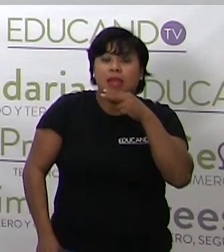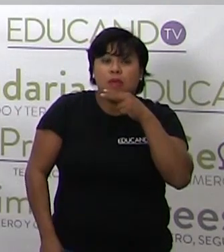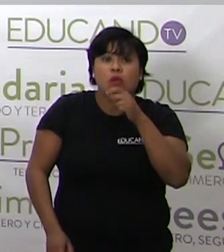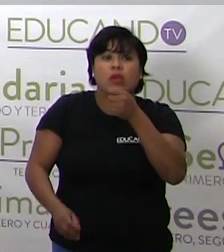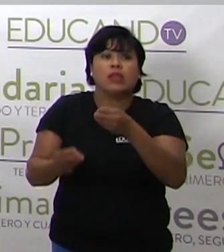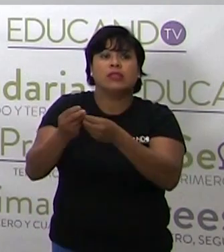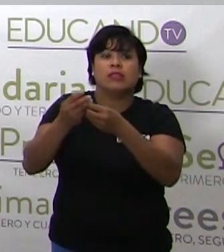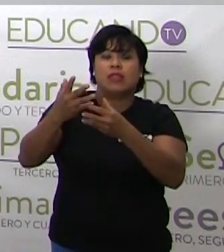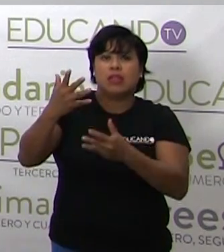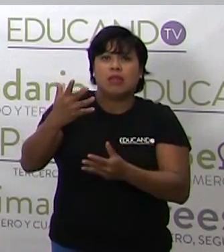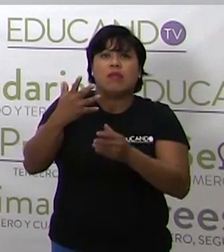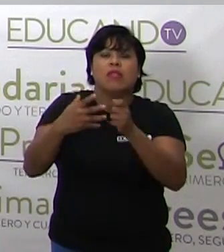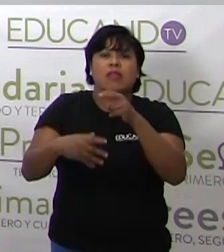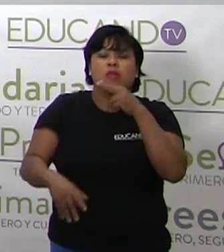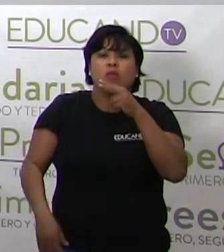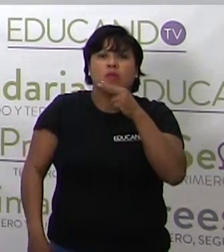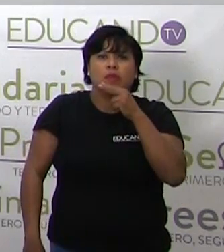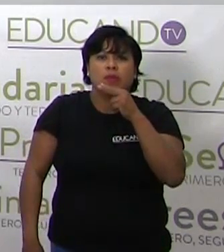deriva del verbo